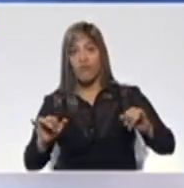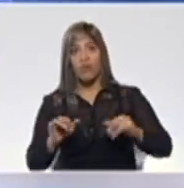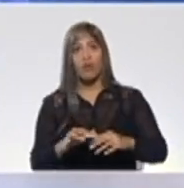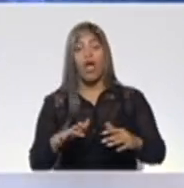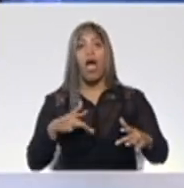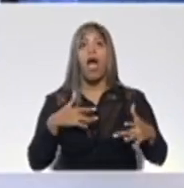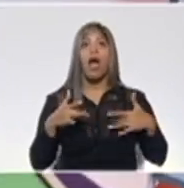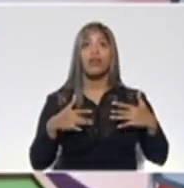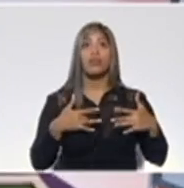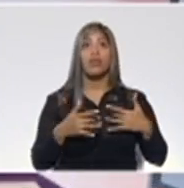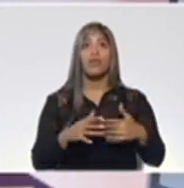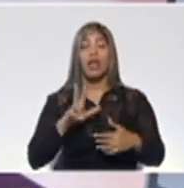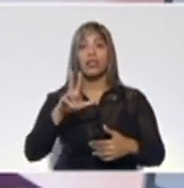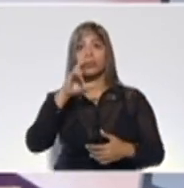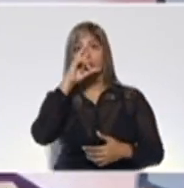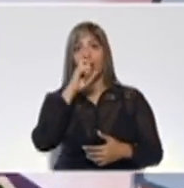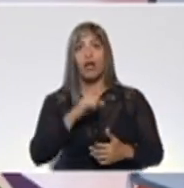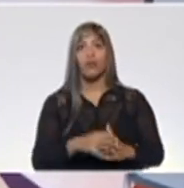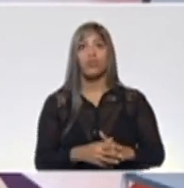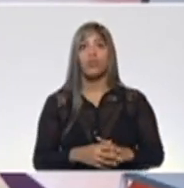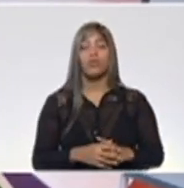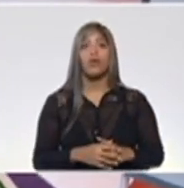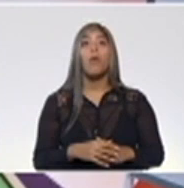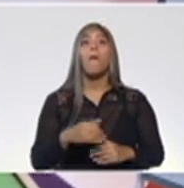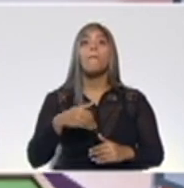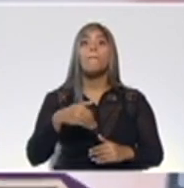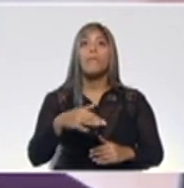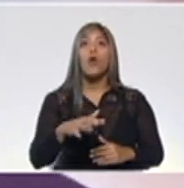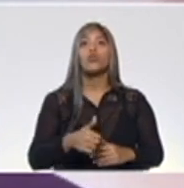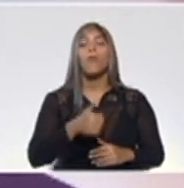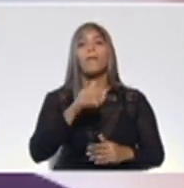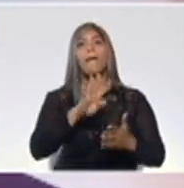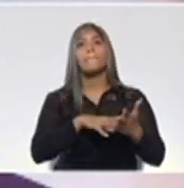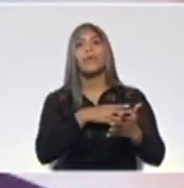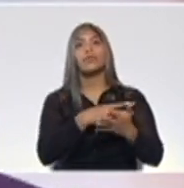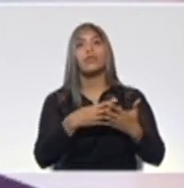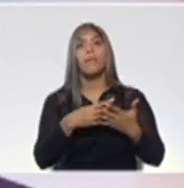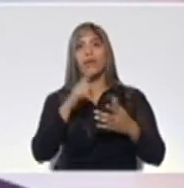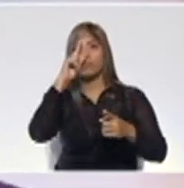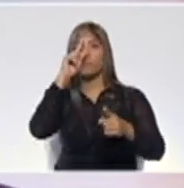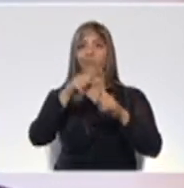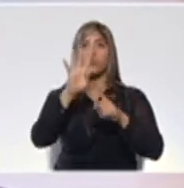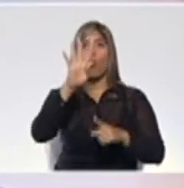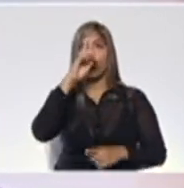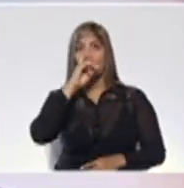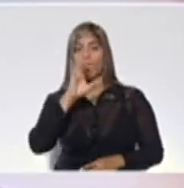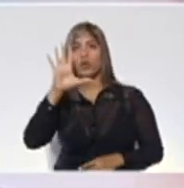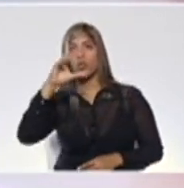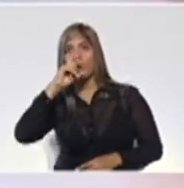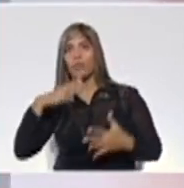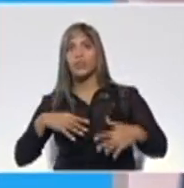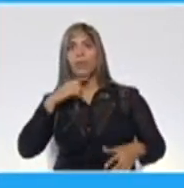las actividades de tercer año, en solo instantes continuaremos con la matemática para cuarto y quinto año.